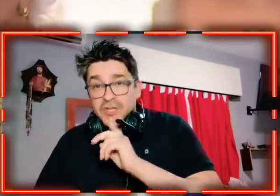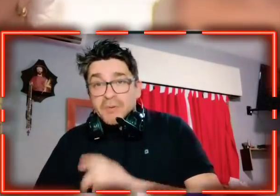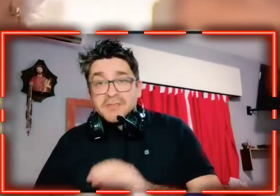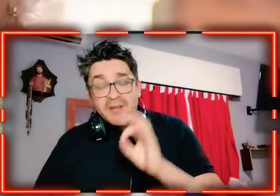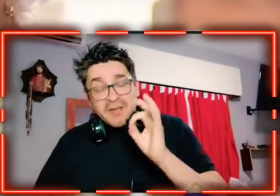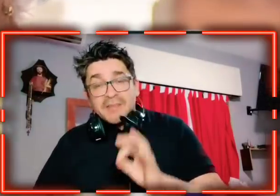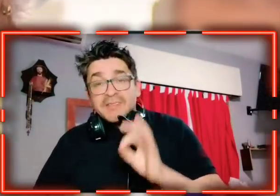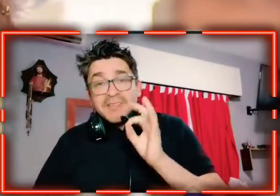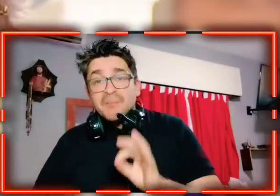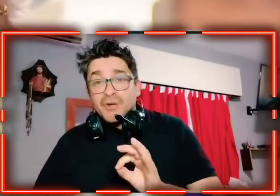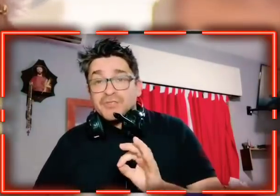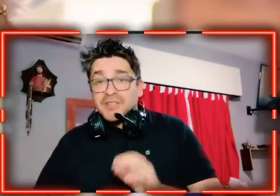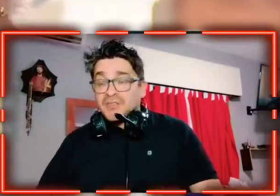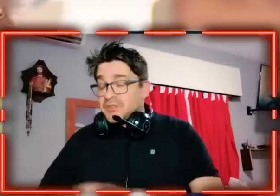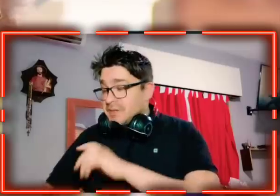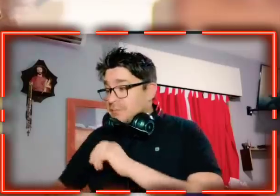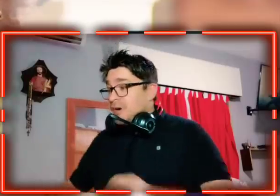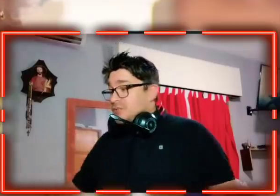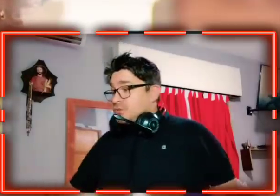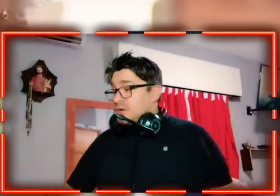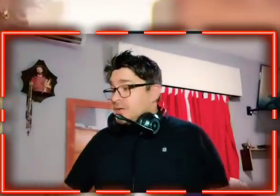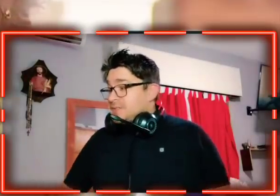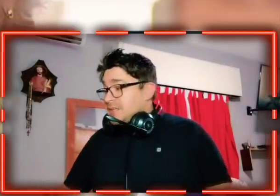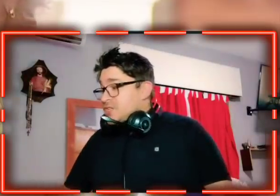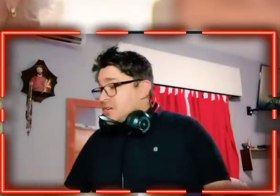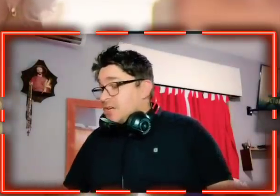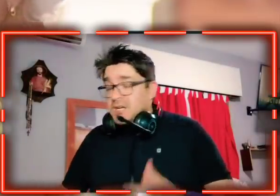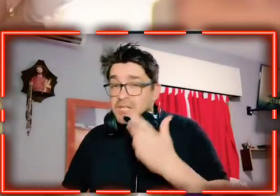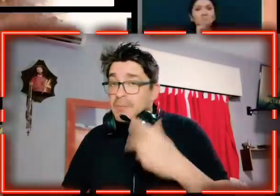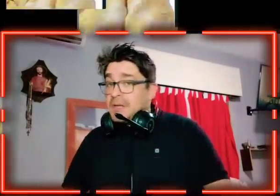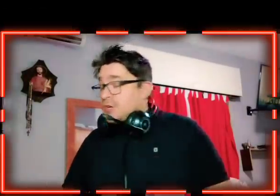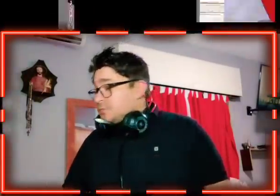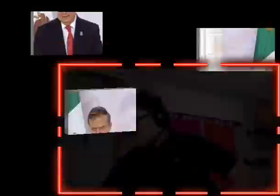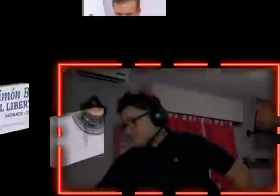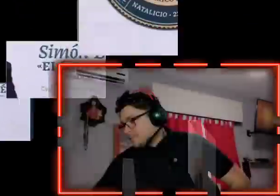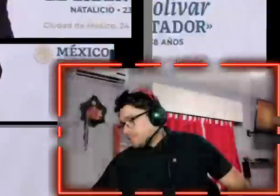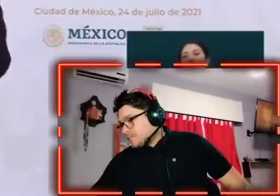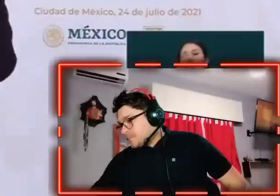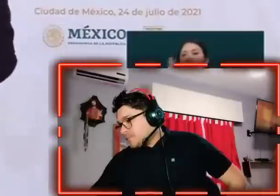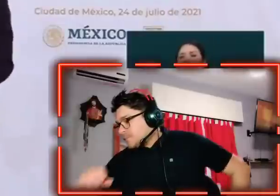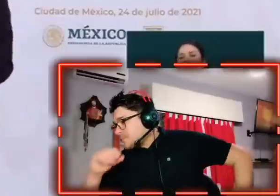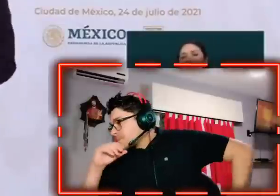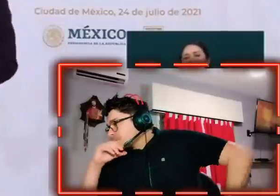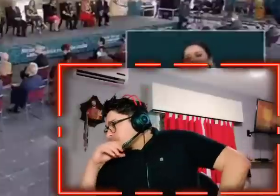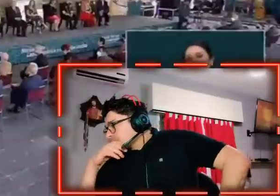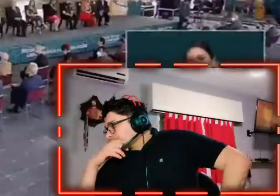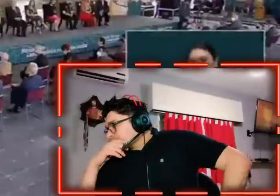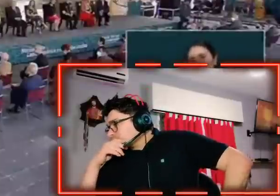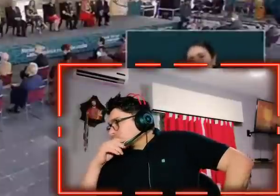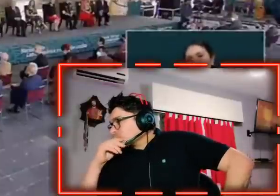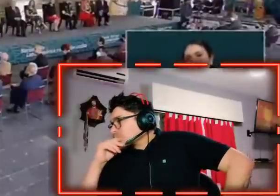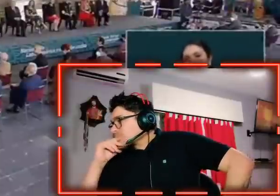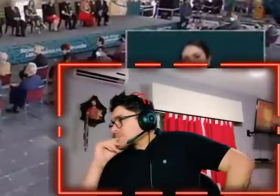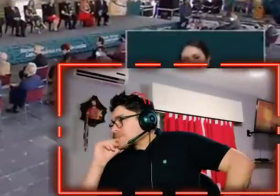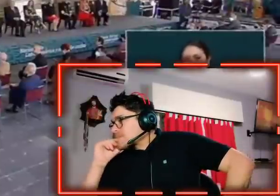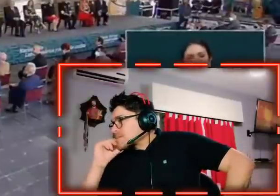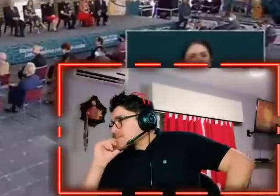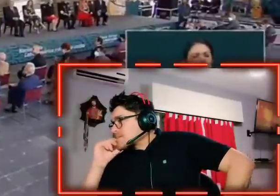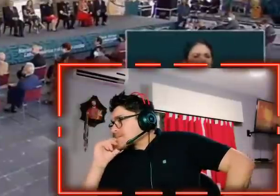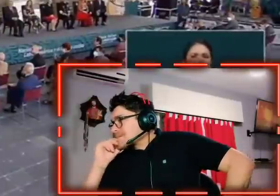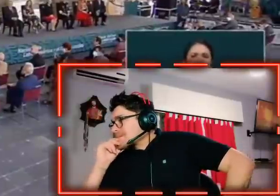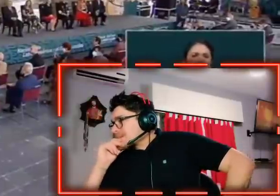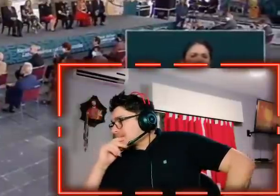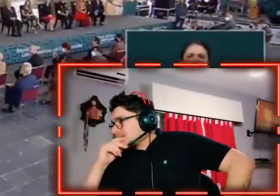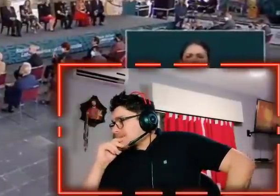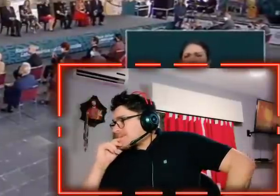que ese sueño se puede hacer realidad 100%. Vamos a escuchar lo que decían ayer. Simplemente concluir diciendo, yo hacía